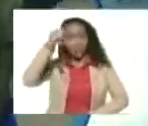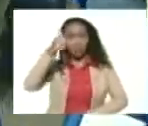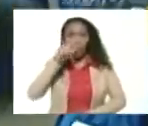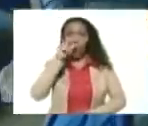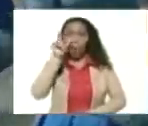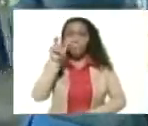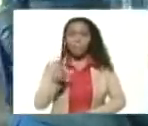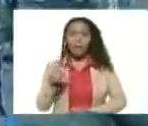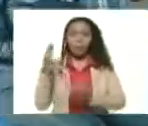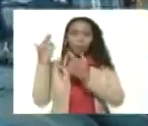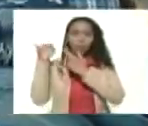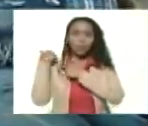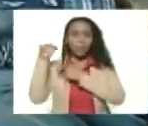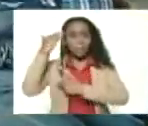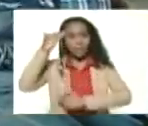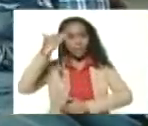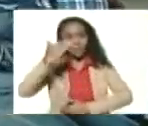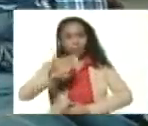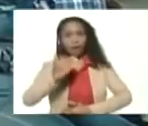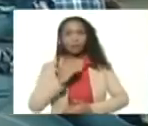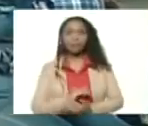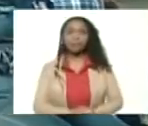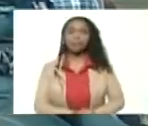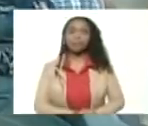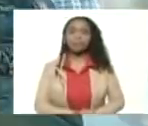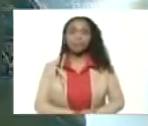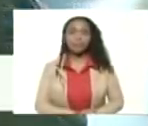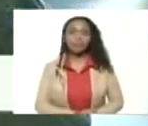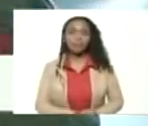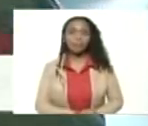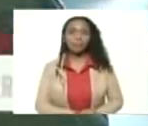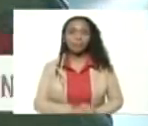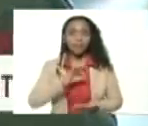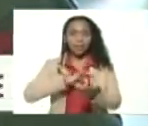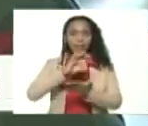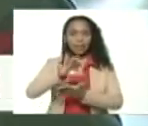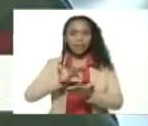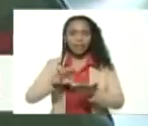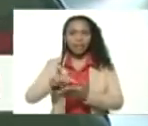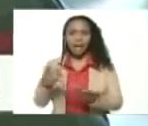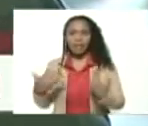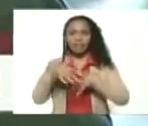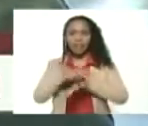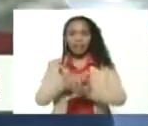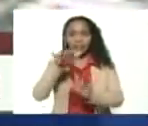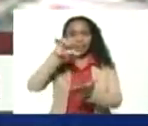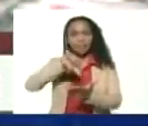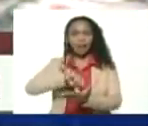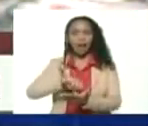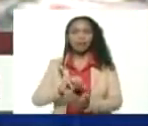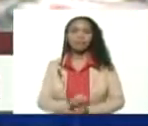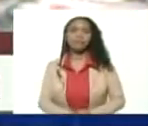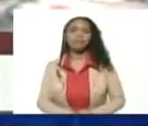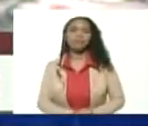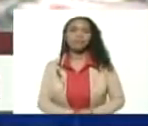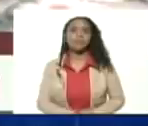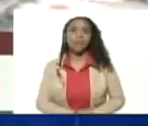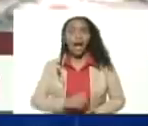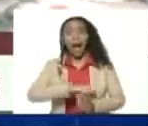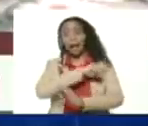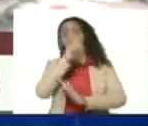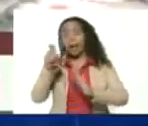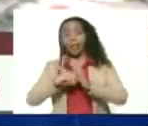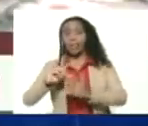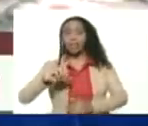Nicodemo Ramos, comandante de la Región Estratégico de Defensa Integral Central, al general de